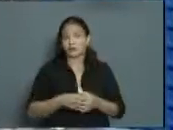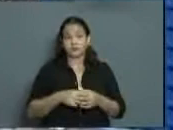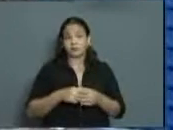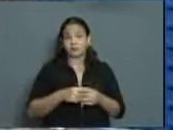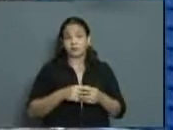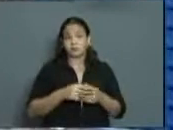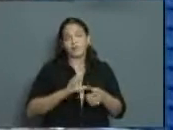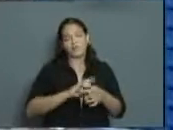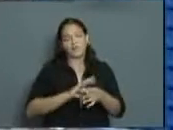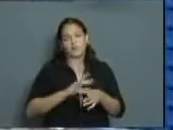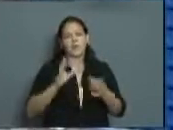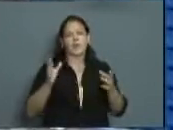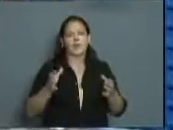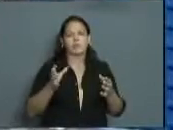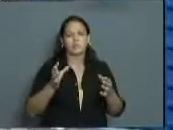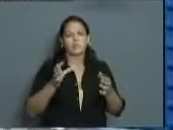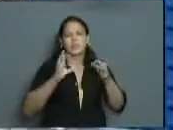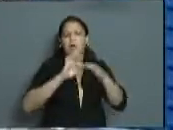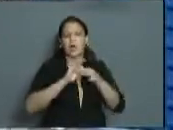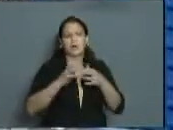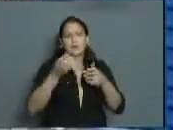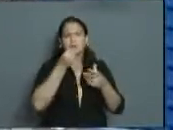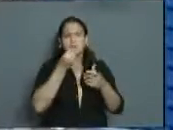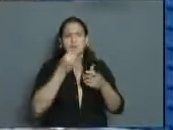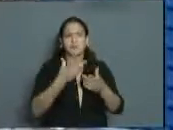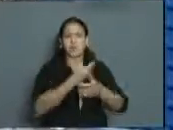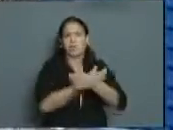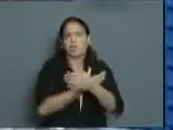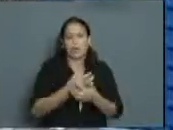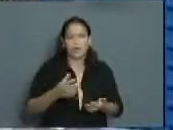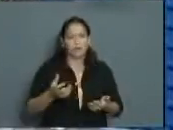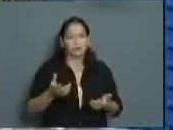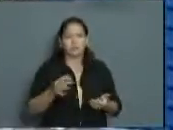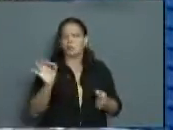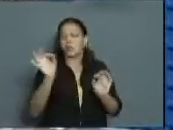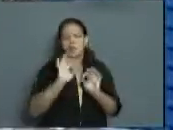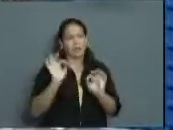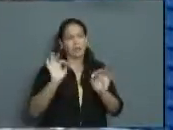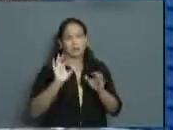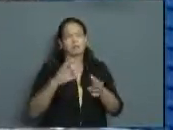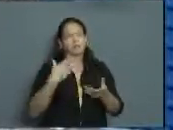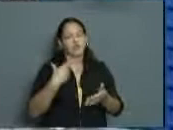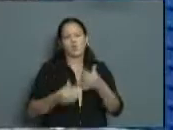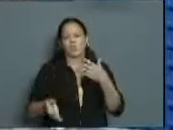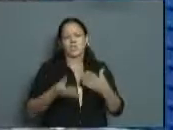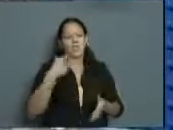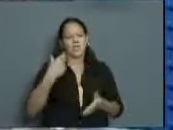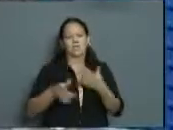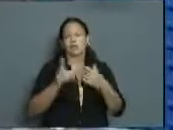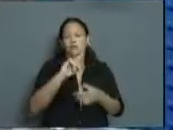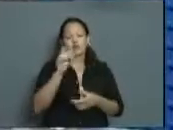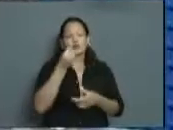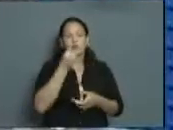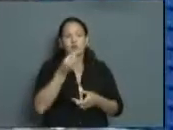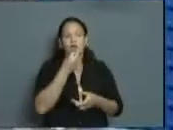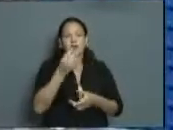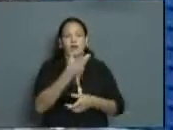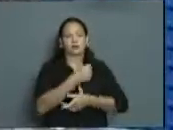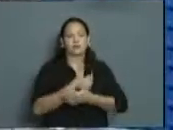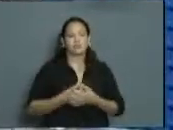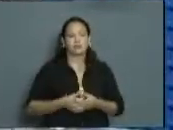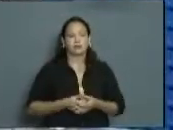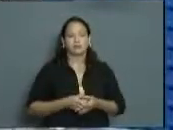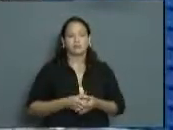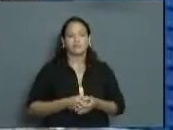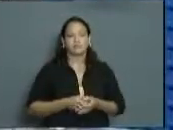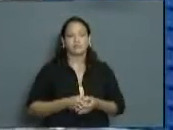enfermedad crónica que esté descompensada se puede vacunar. Llámese enfermedades cardiovasculares, hipertensión, diabetes, claro. Ninguna enfermedad